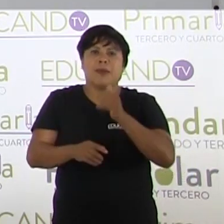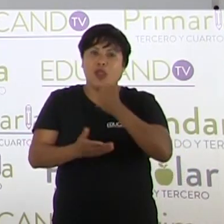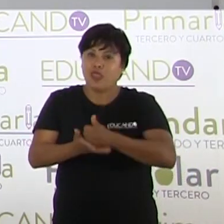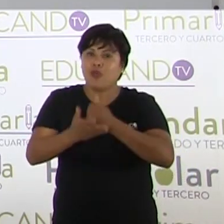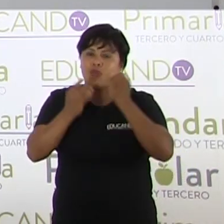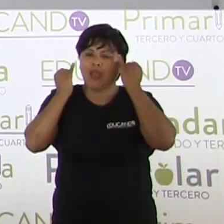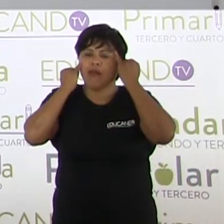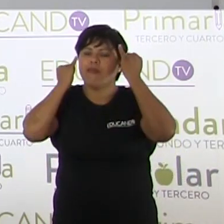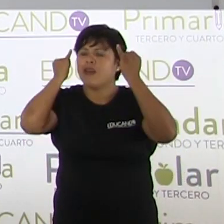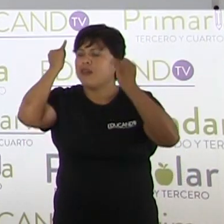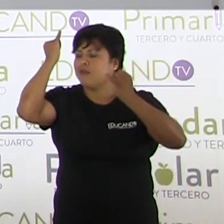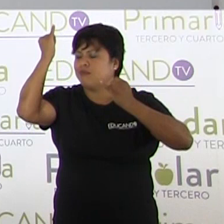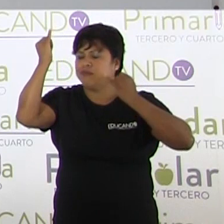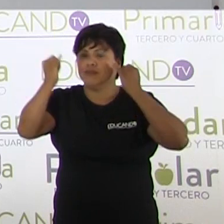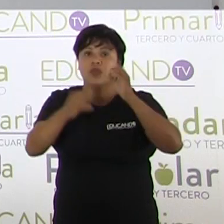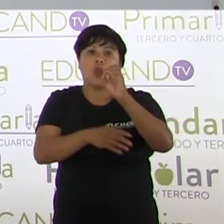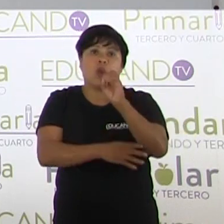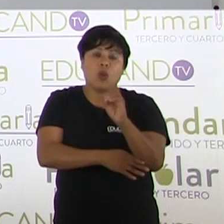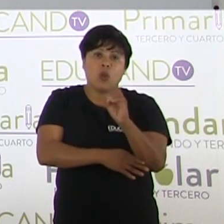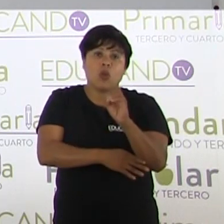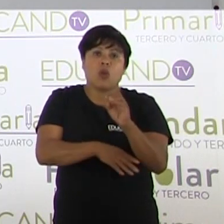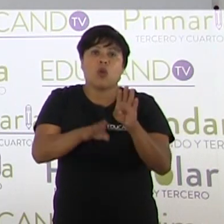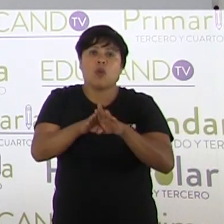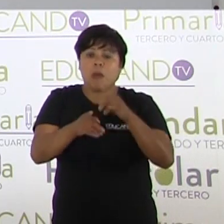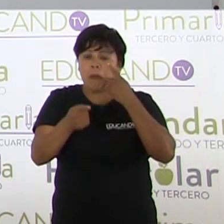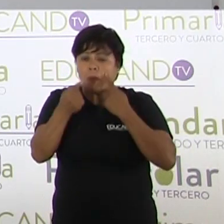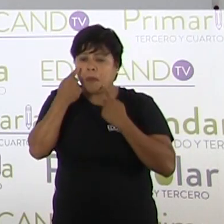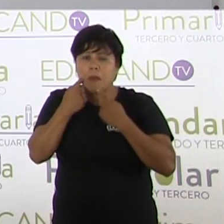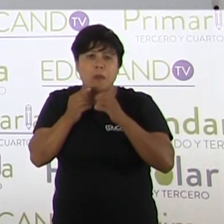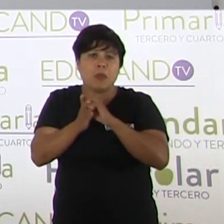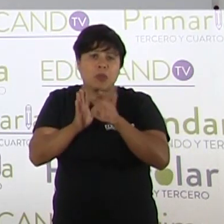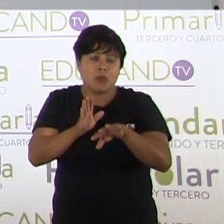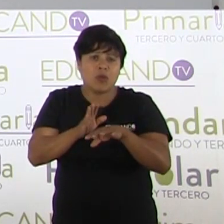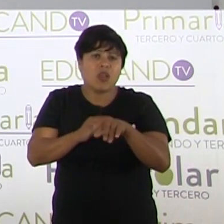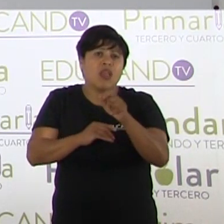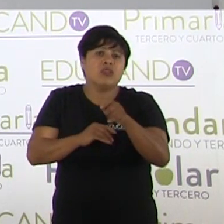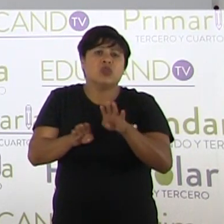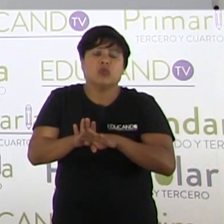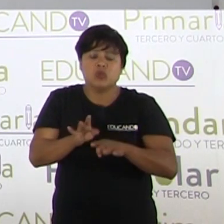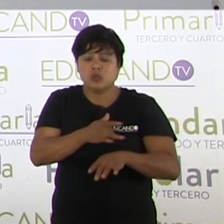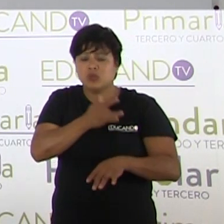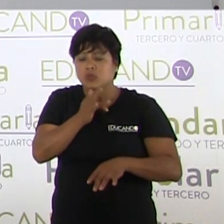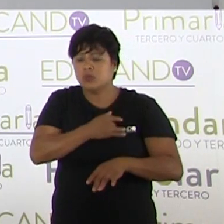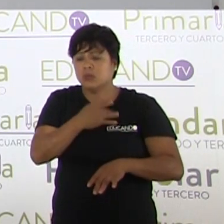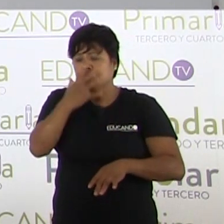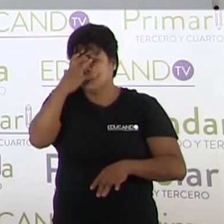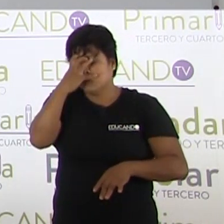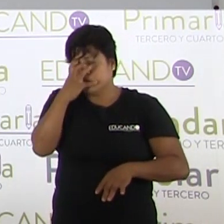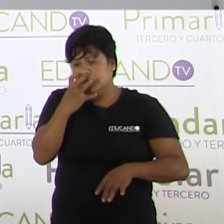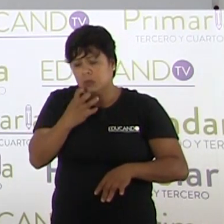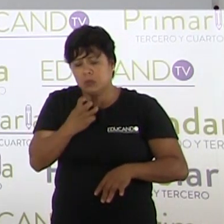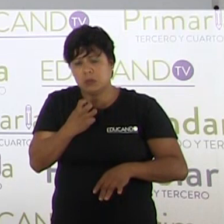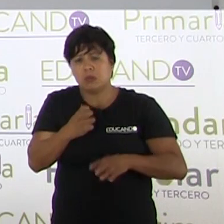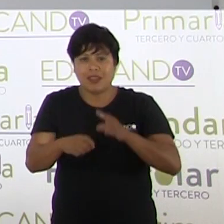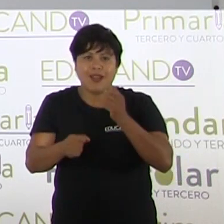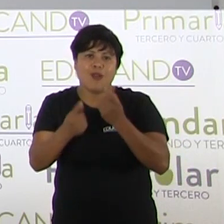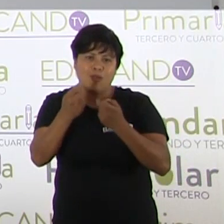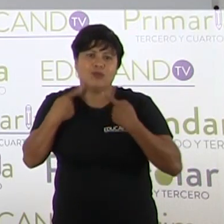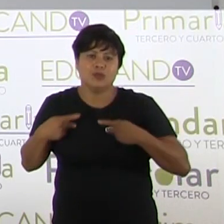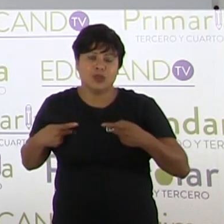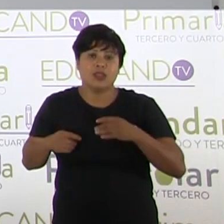imaginar. O aquello melancólico que también todos los seres humanos los